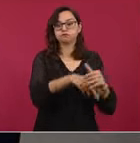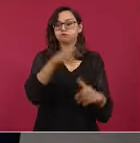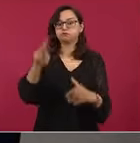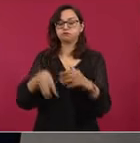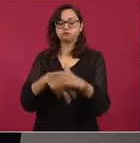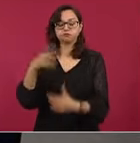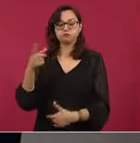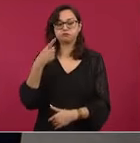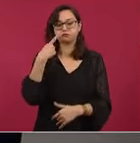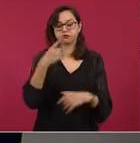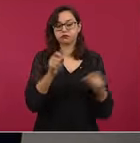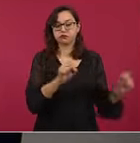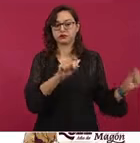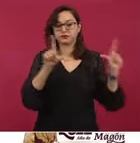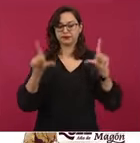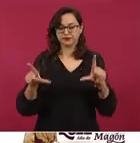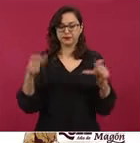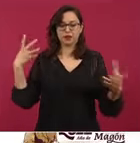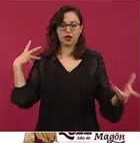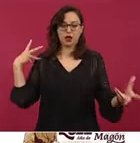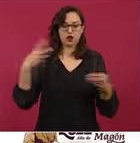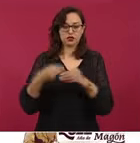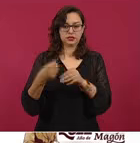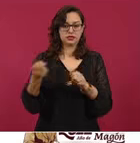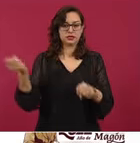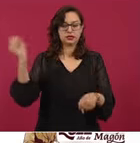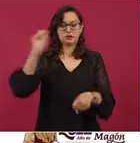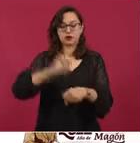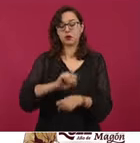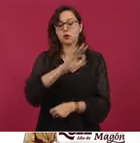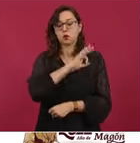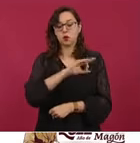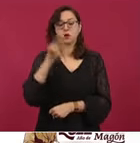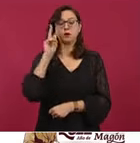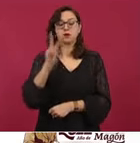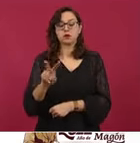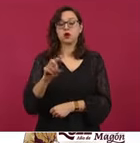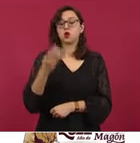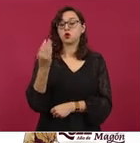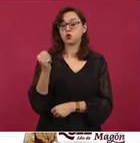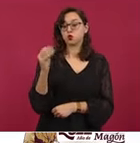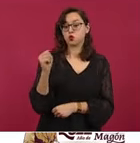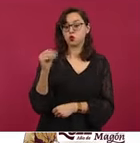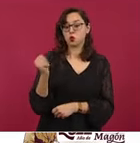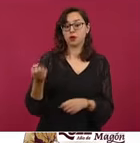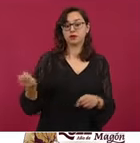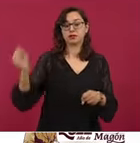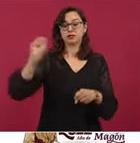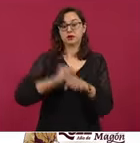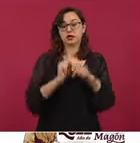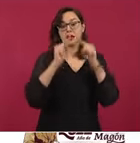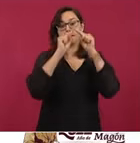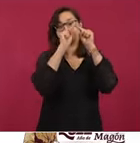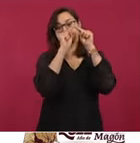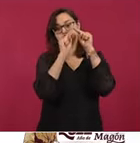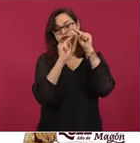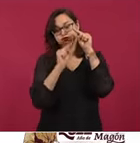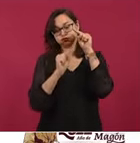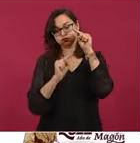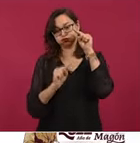de agregación semanal, nuestra curva epidémica, donde vemos estas 9 semanas consecutivas de reducción. Vivimos